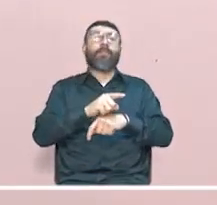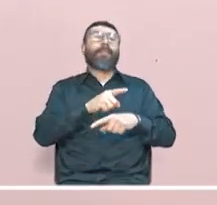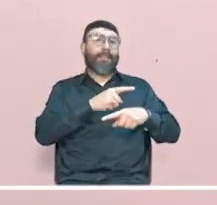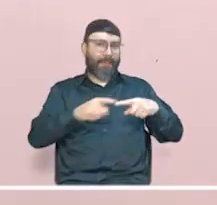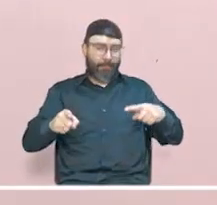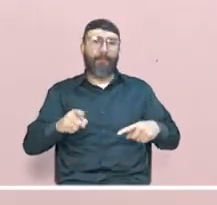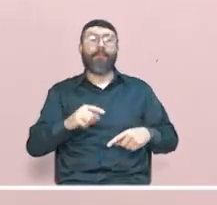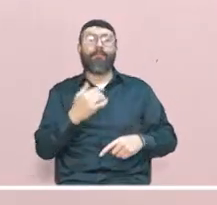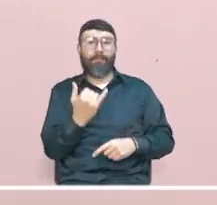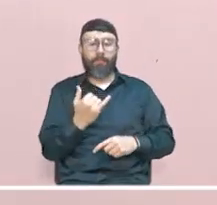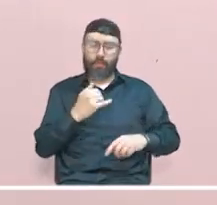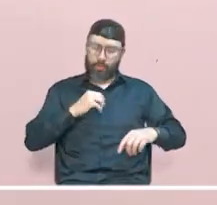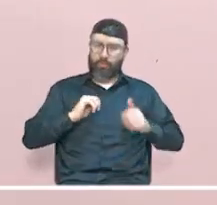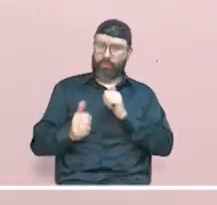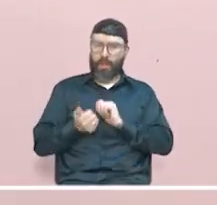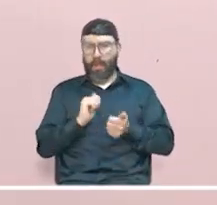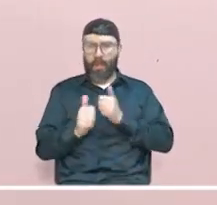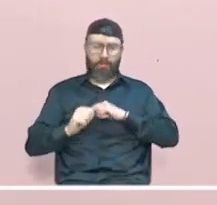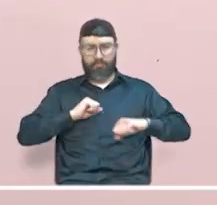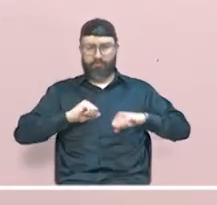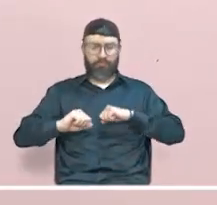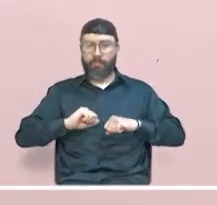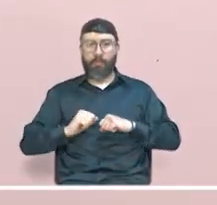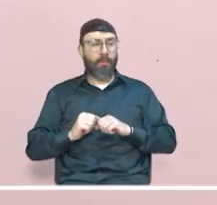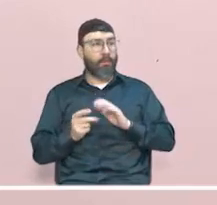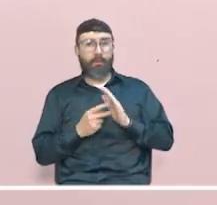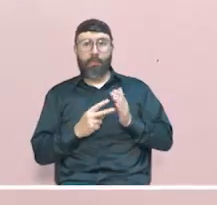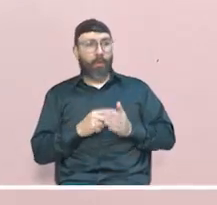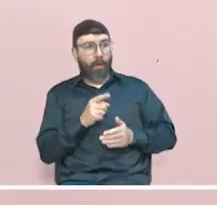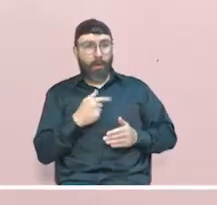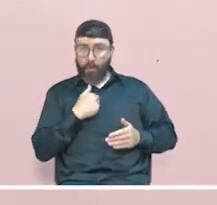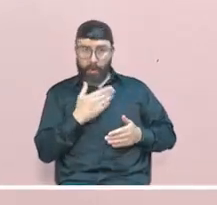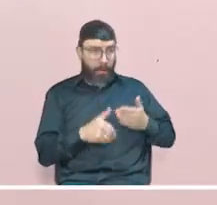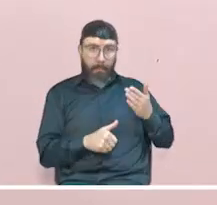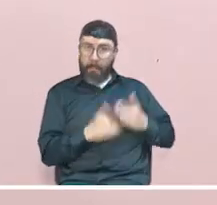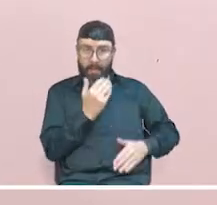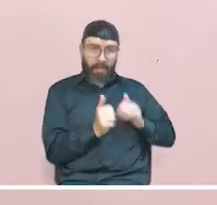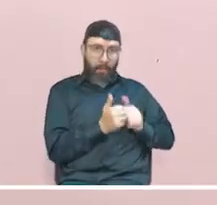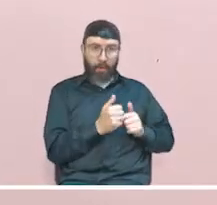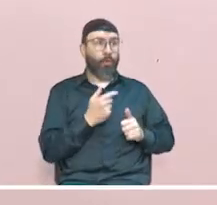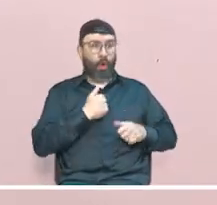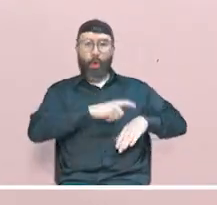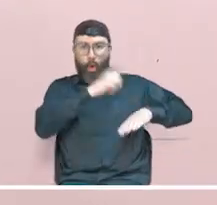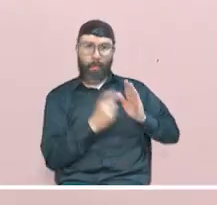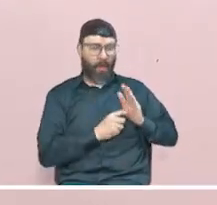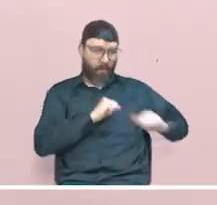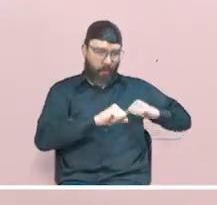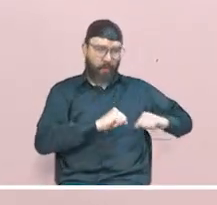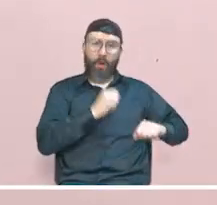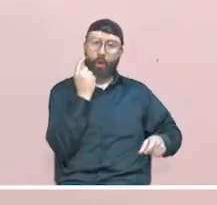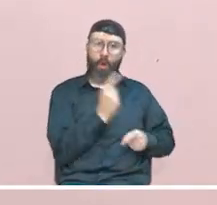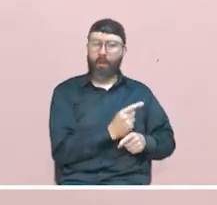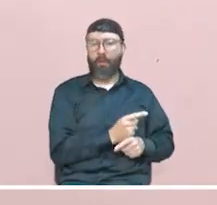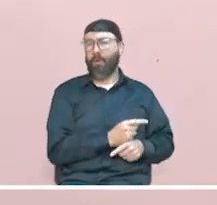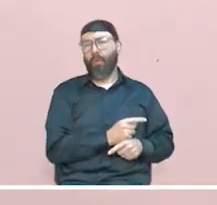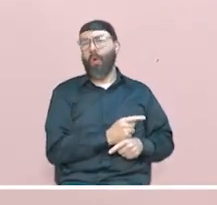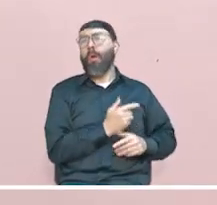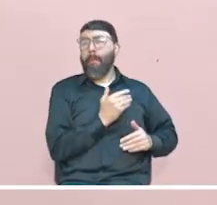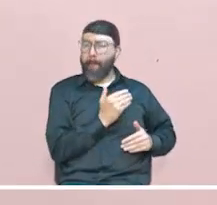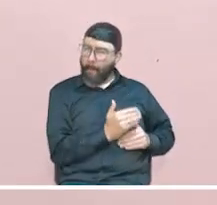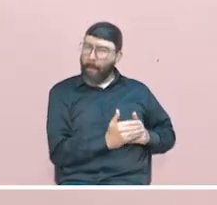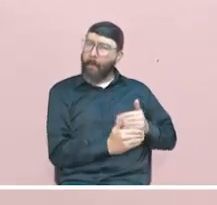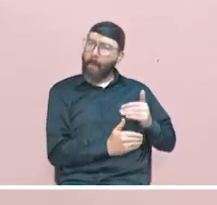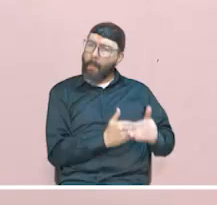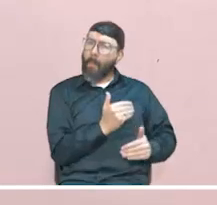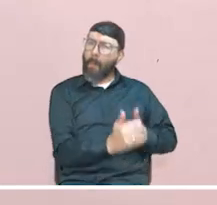no quiere decir que al inicio de una práctica deportiva yo tenga que cumplir con eso. Entonces, aquí hablamos de factores